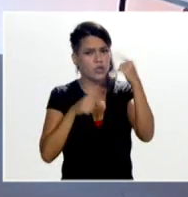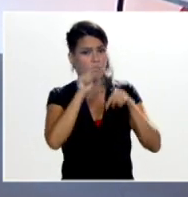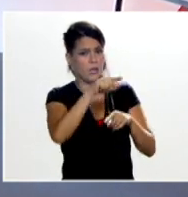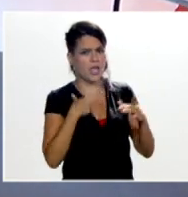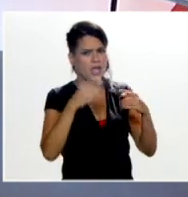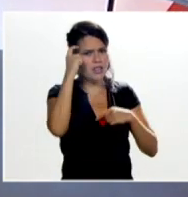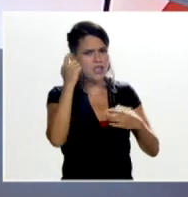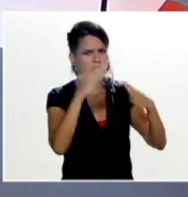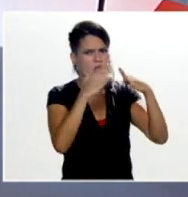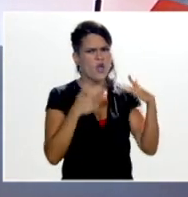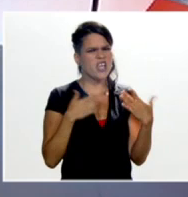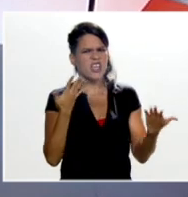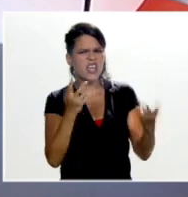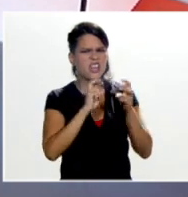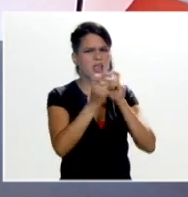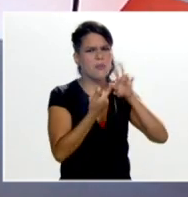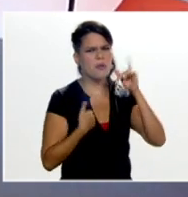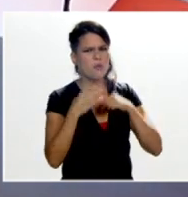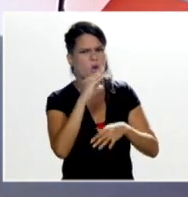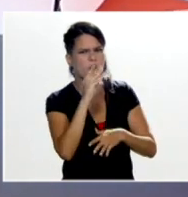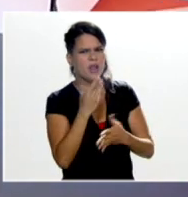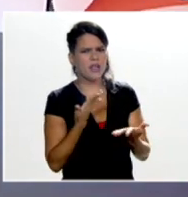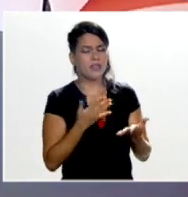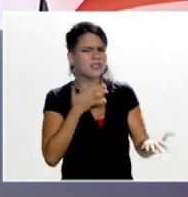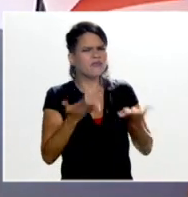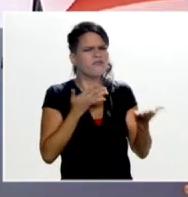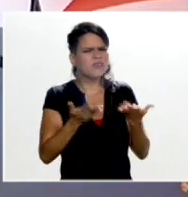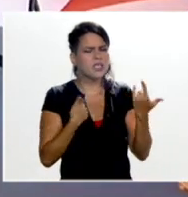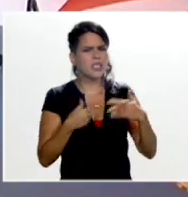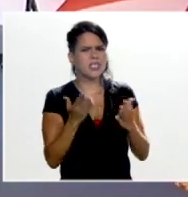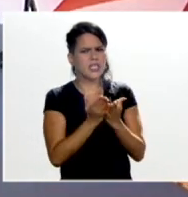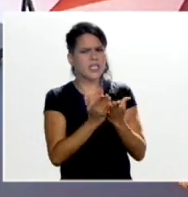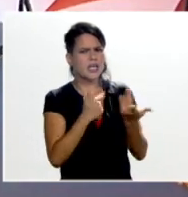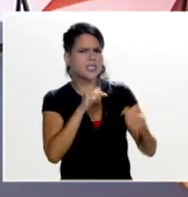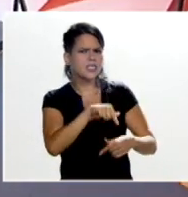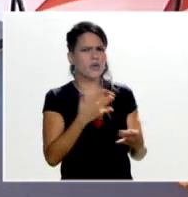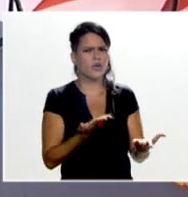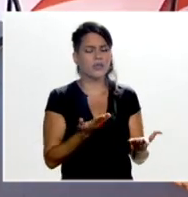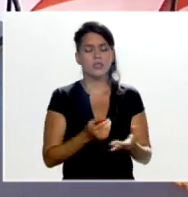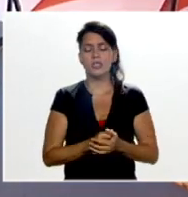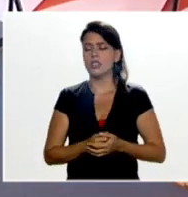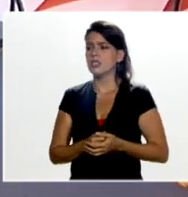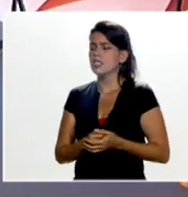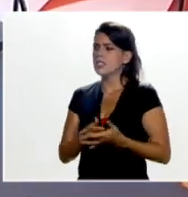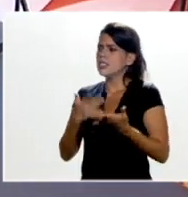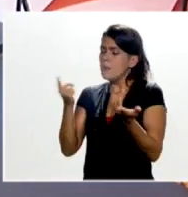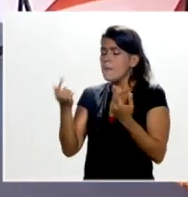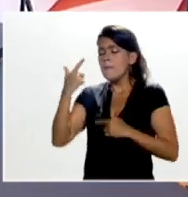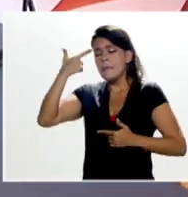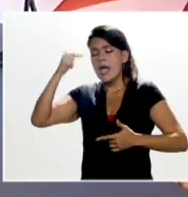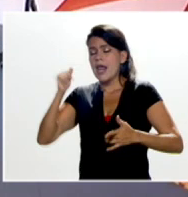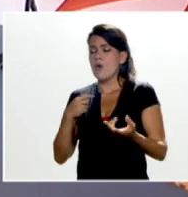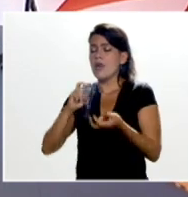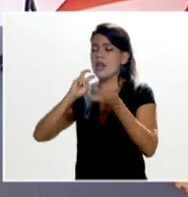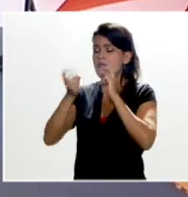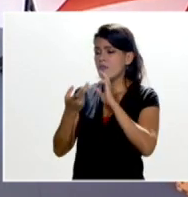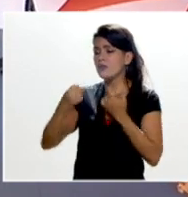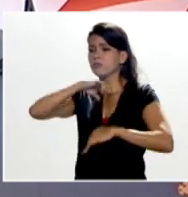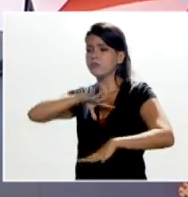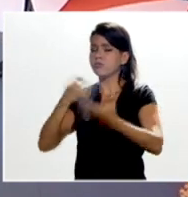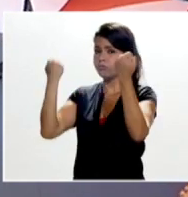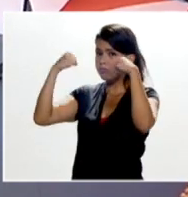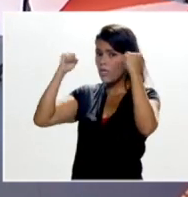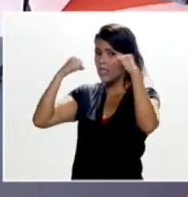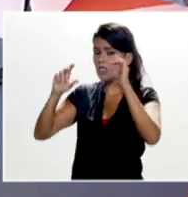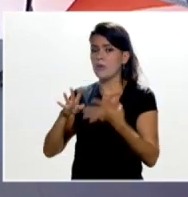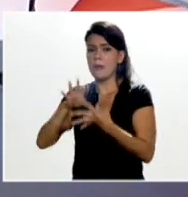dar el día de hoy. ¿Qué temas vamos a tratar? ¿De qué se trata la clase de hoy? Cianya, para hoy el referente teórico práctico